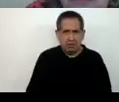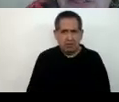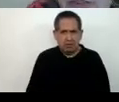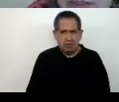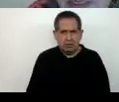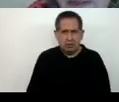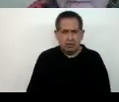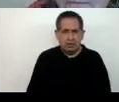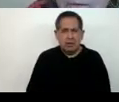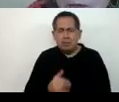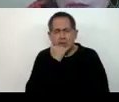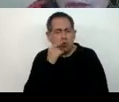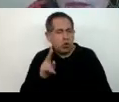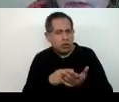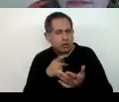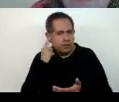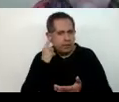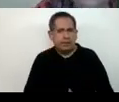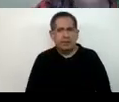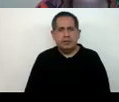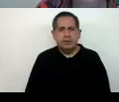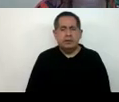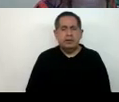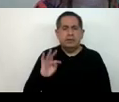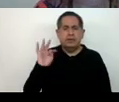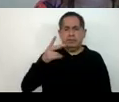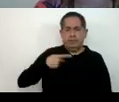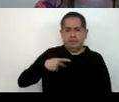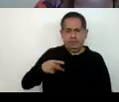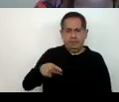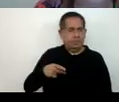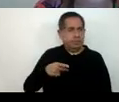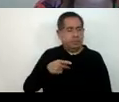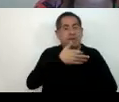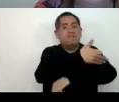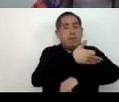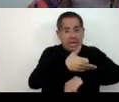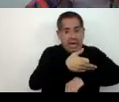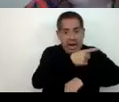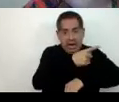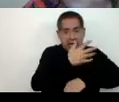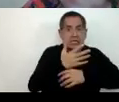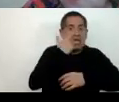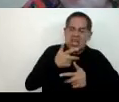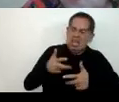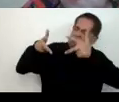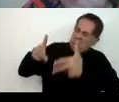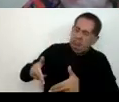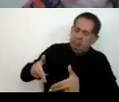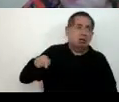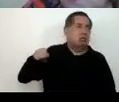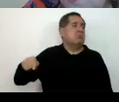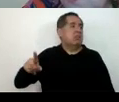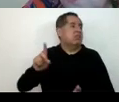Perdón, no la escuché bien. Si la familia solicita la esterilización porque dice que la persona con